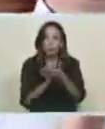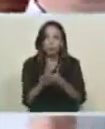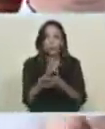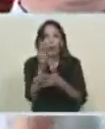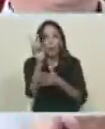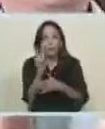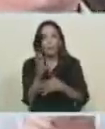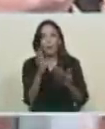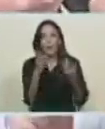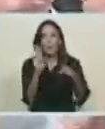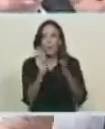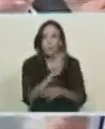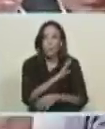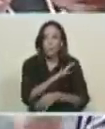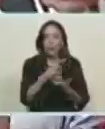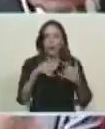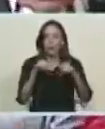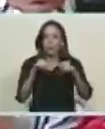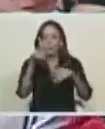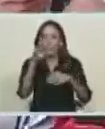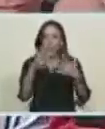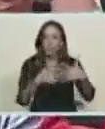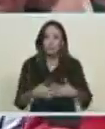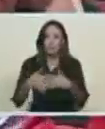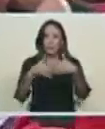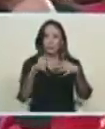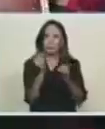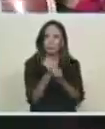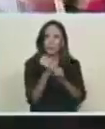venezolana en los Estados Unidos.